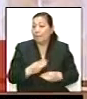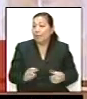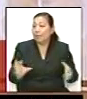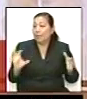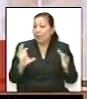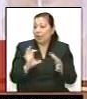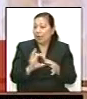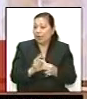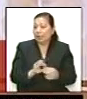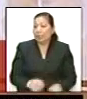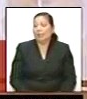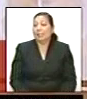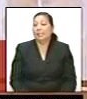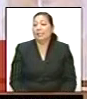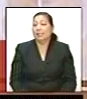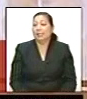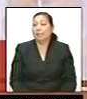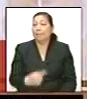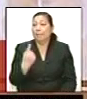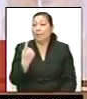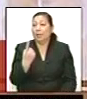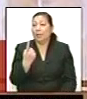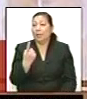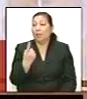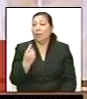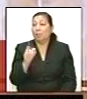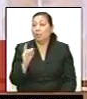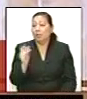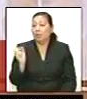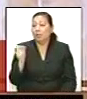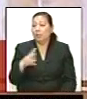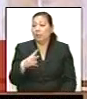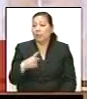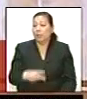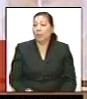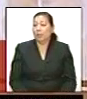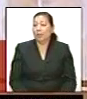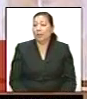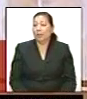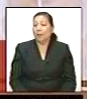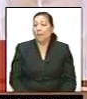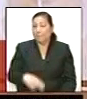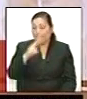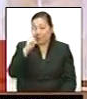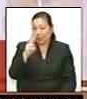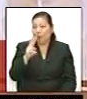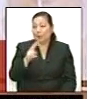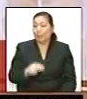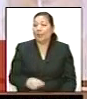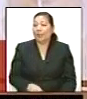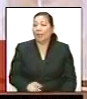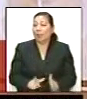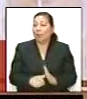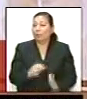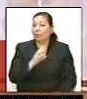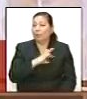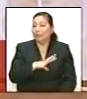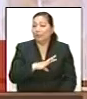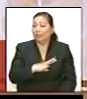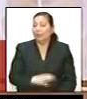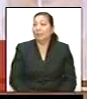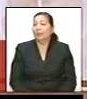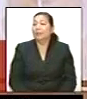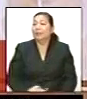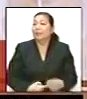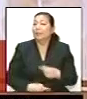alianza, en primer lugar Colombia, en segundo lugar, por supuesto, Perú y después Chile. Pero principalmente